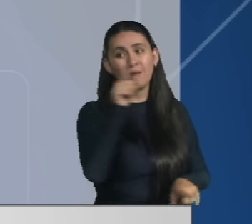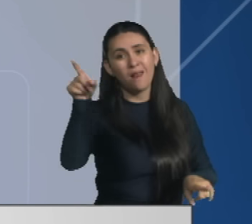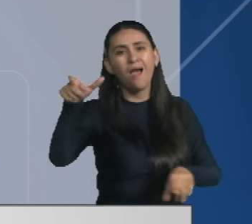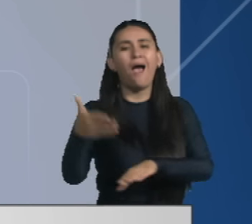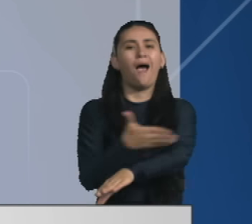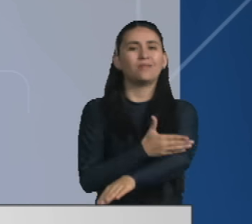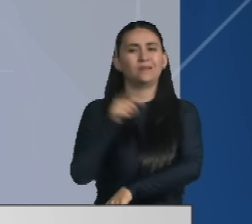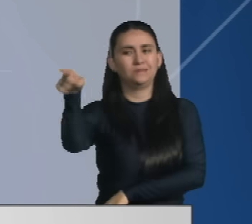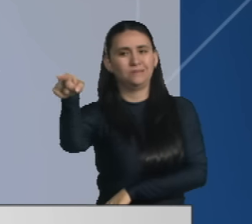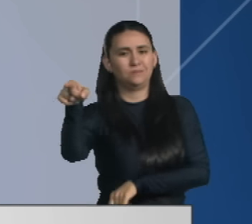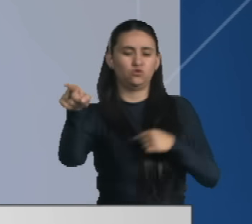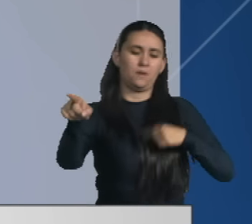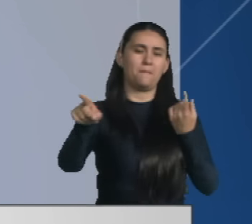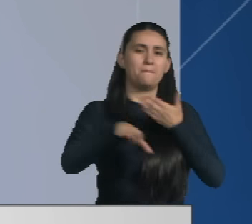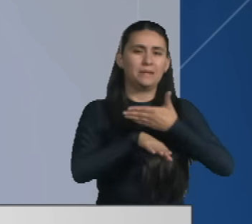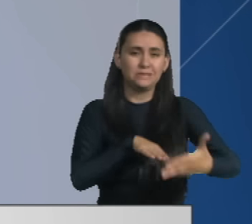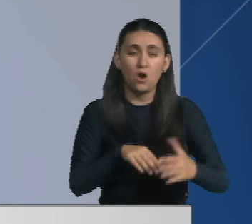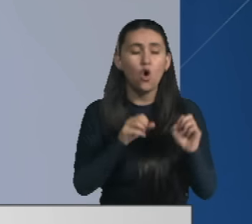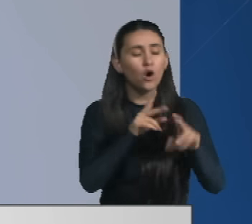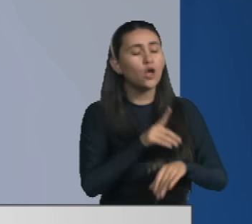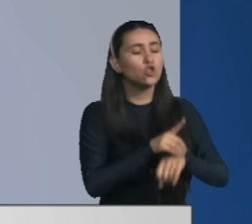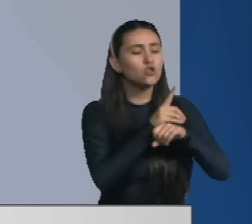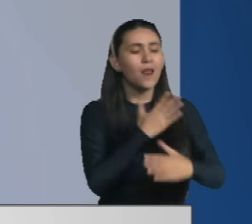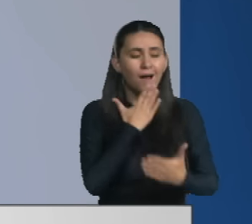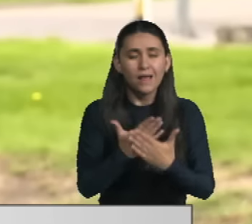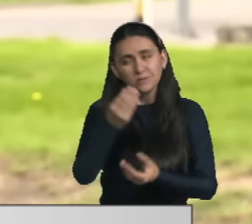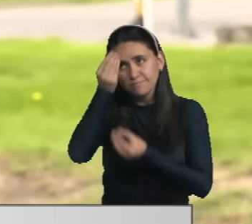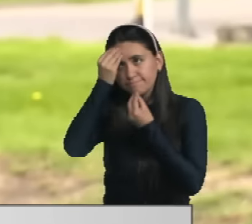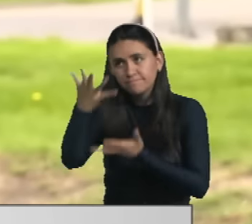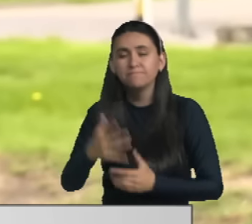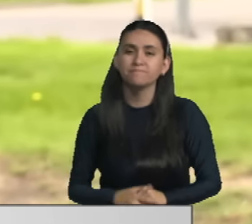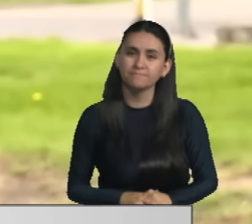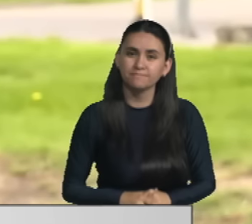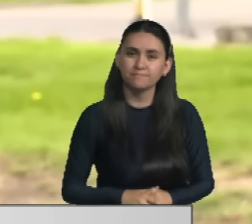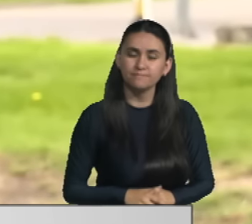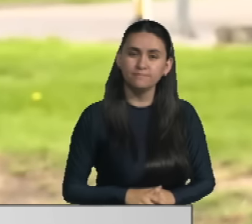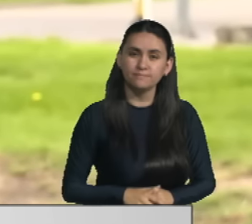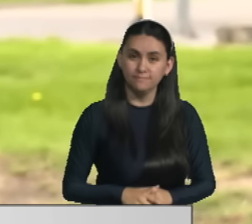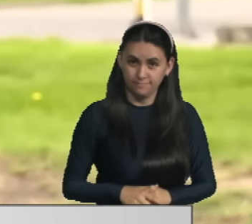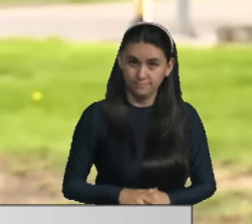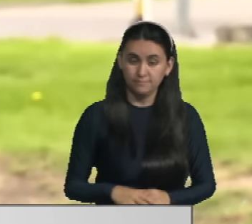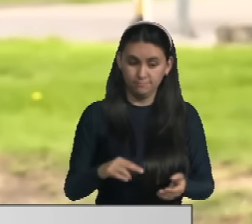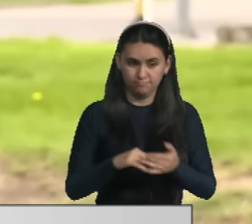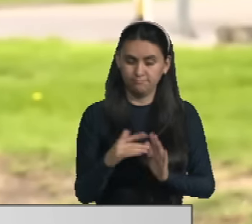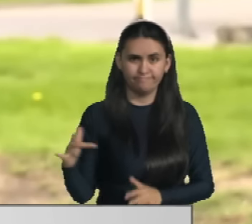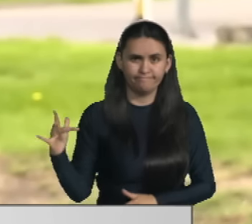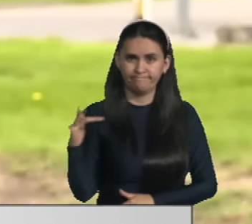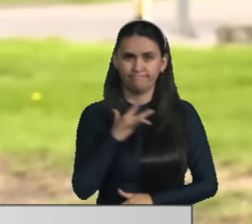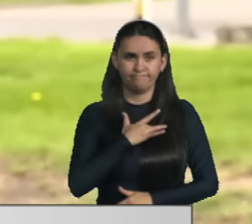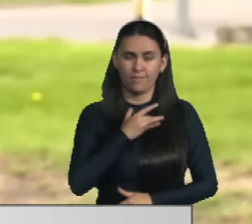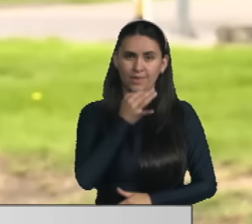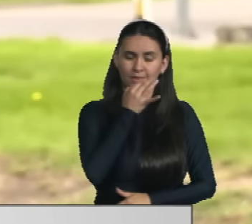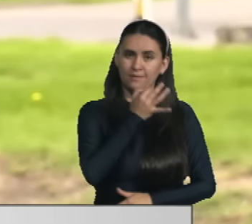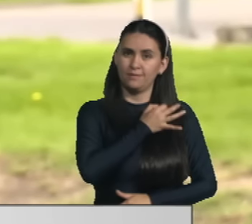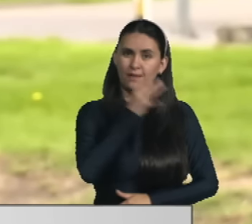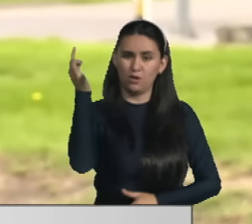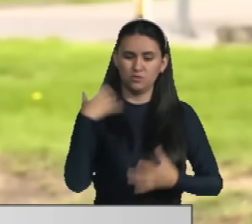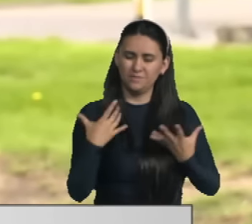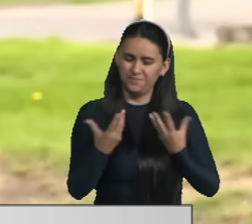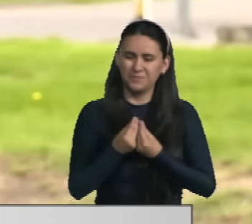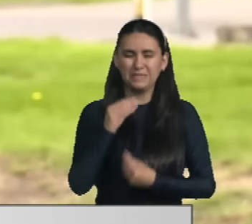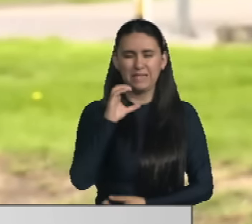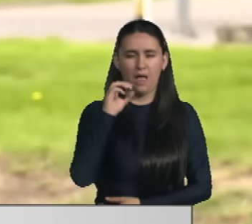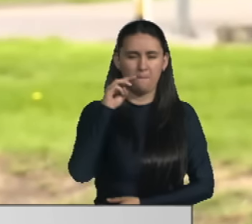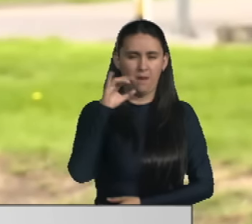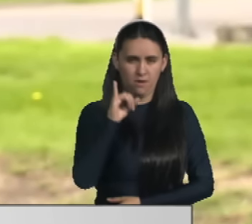5. Doctora, muchas gracias. Que tenga buena noche. A su orden. Pues ante esta indignante denuncia, Noticentro 1 CMI